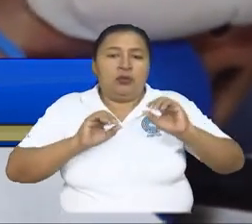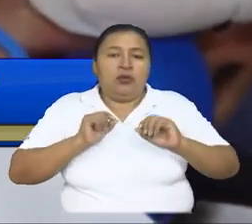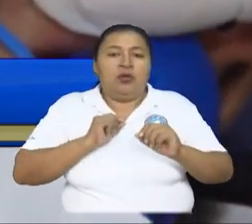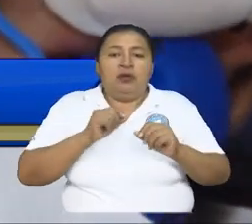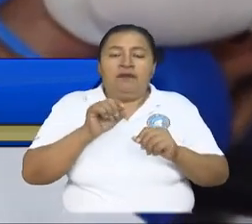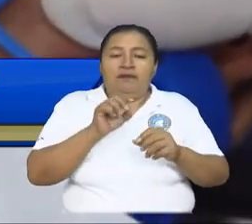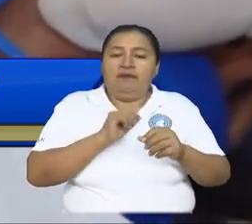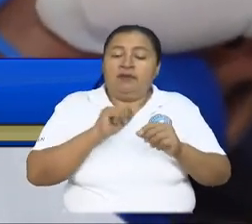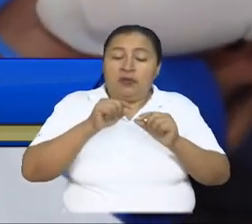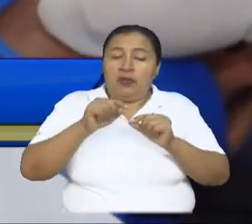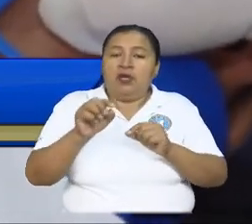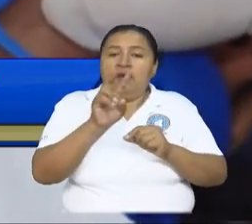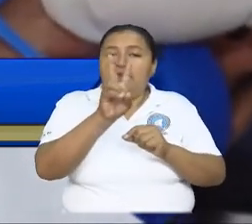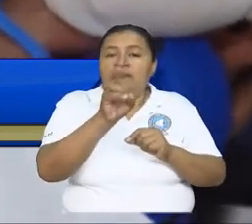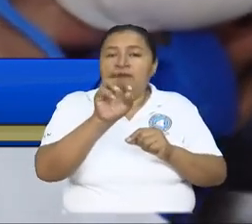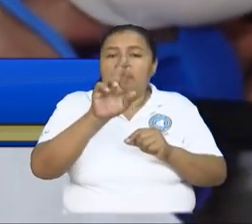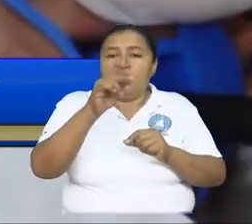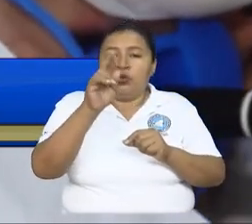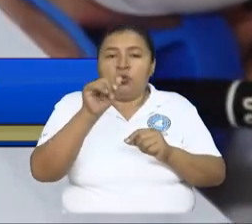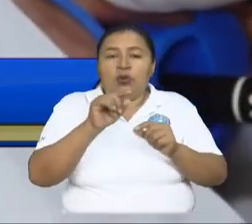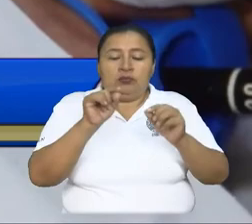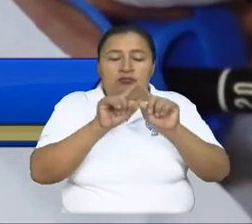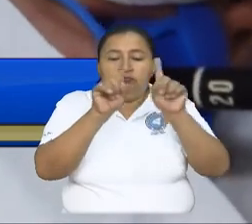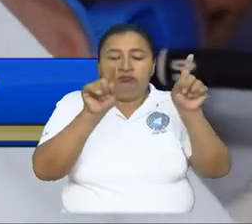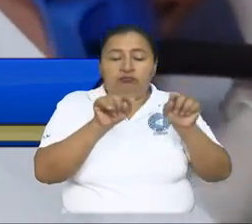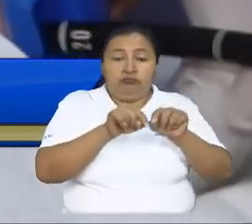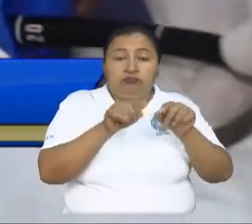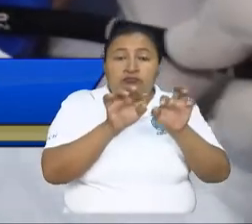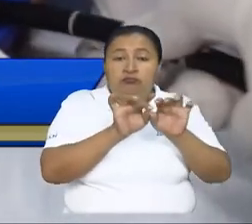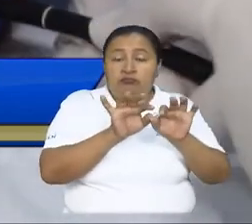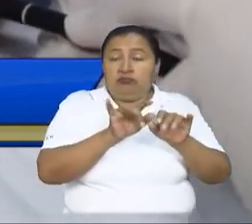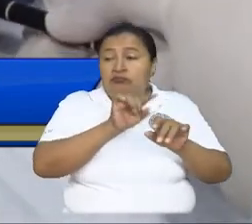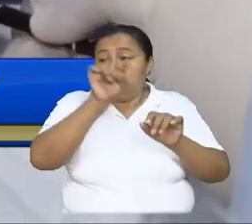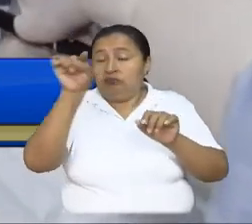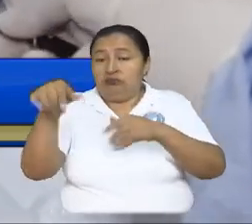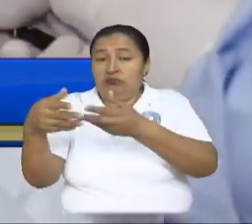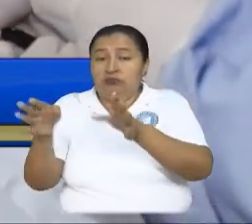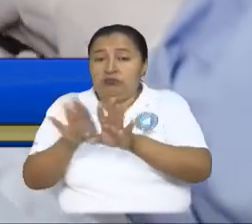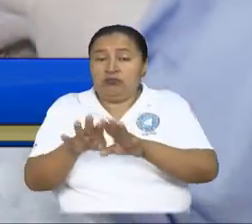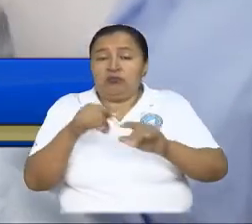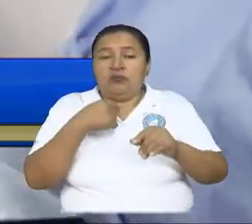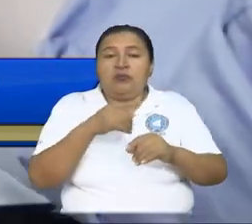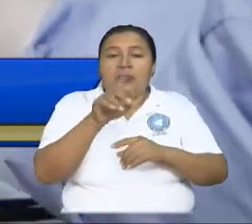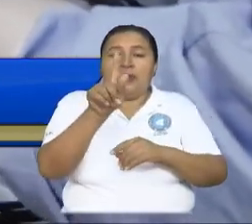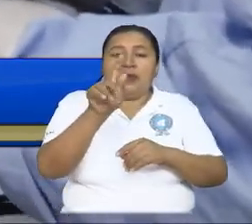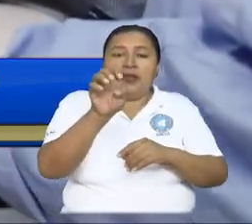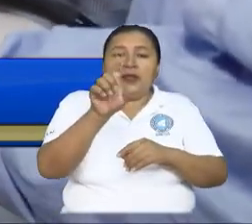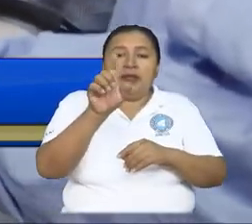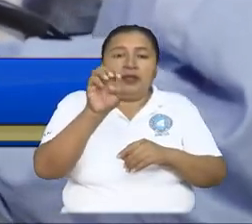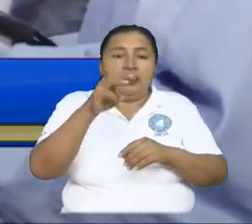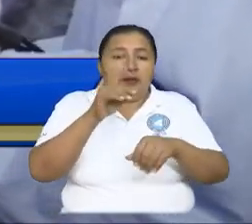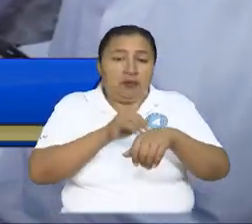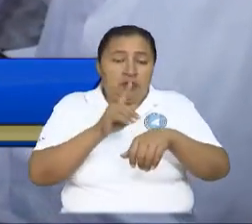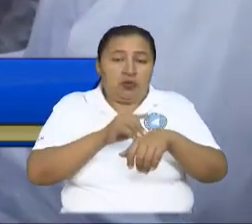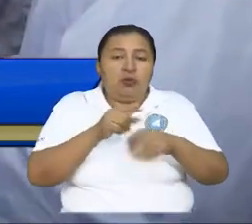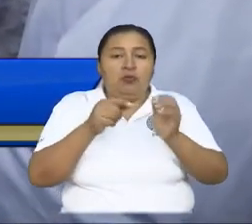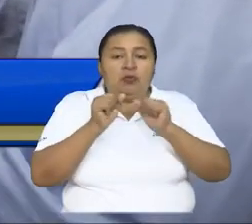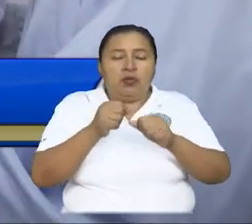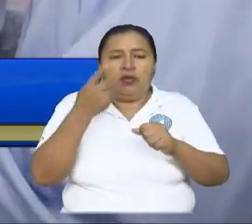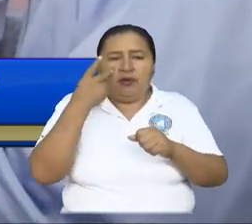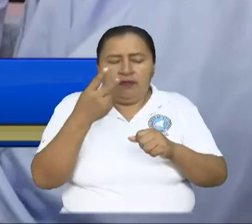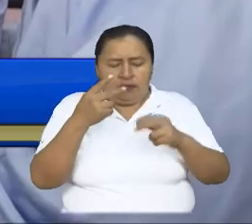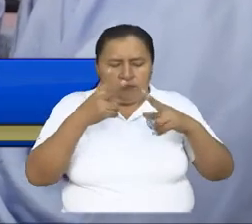virtual entonces a través de eso podemos hacer le llaman telemedicina es decir puede haberte el